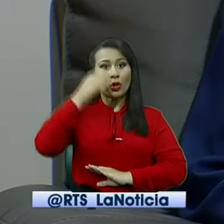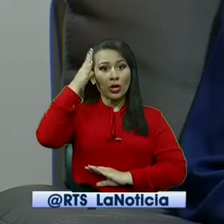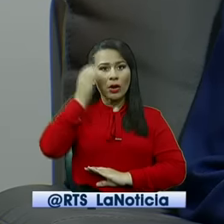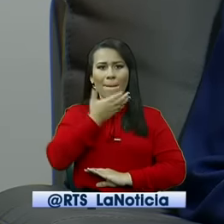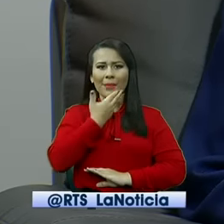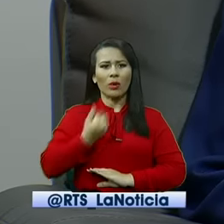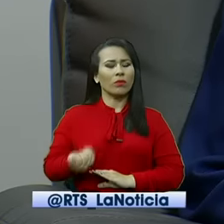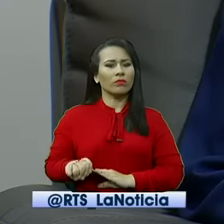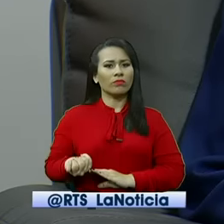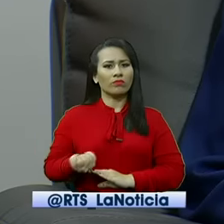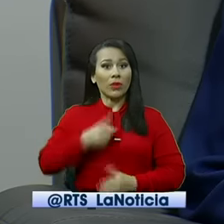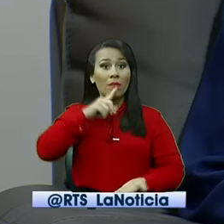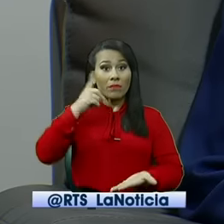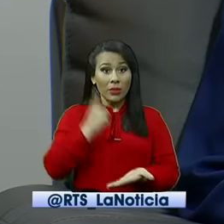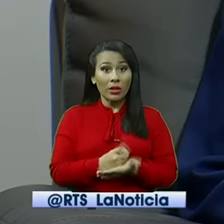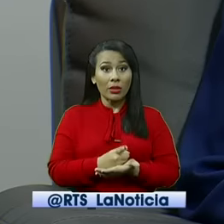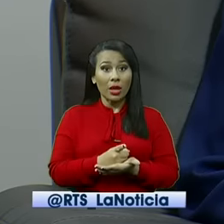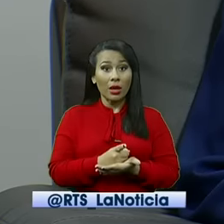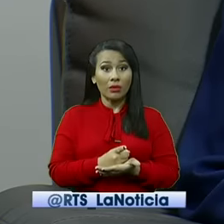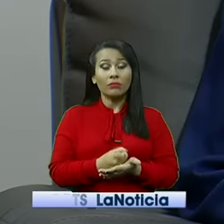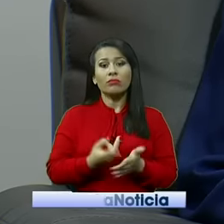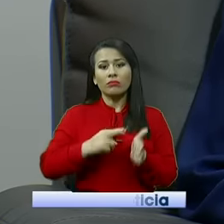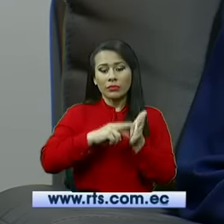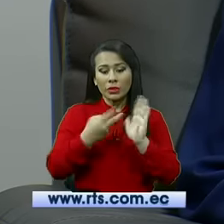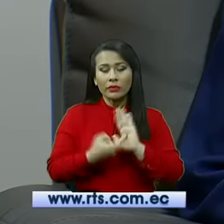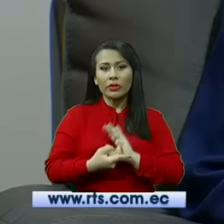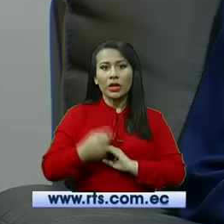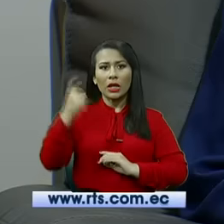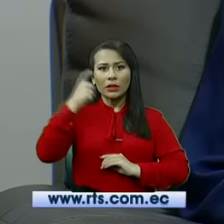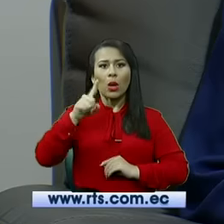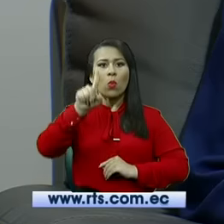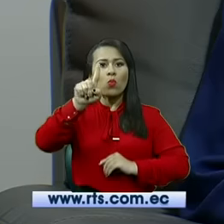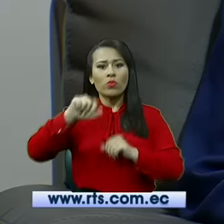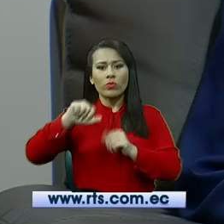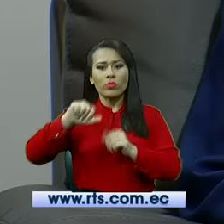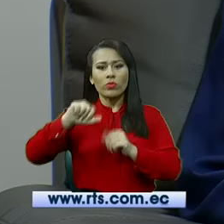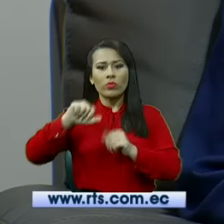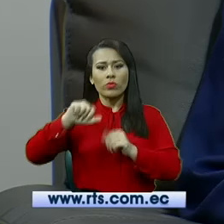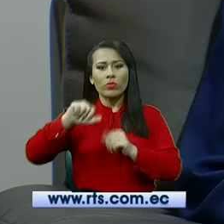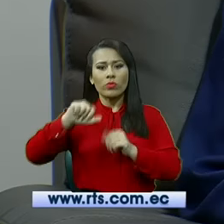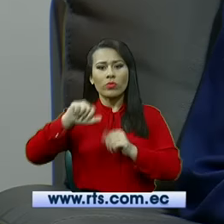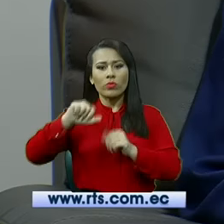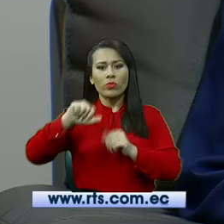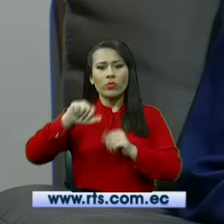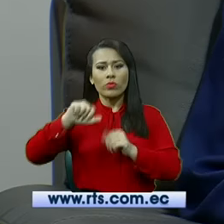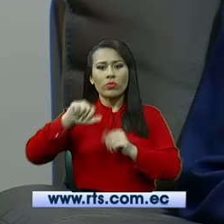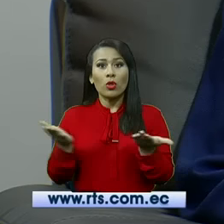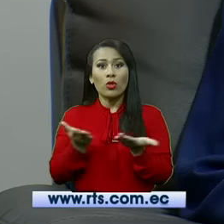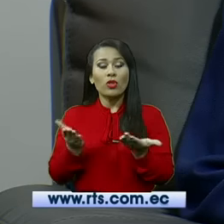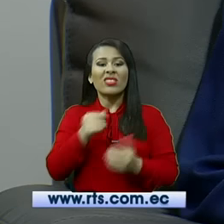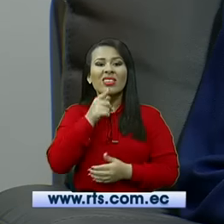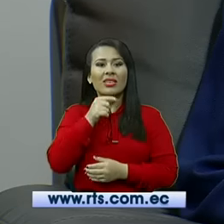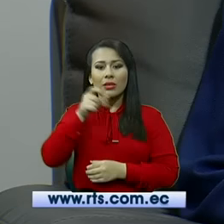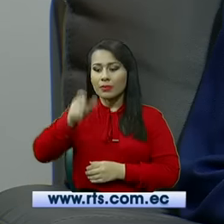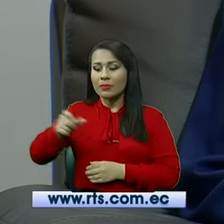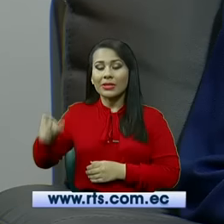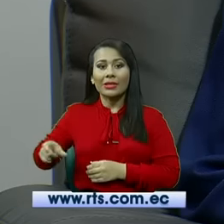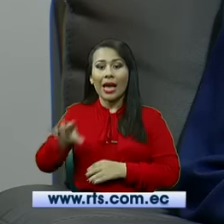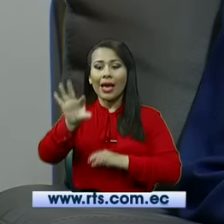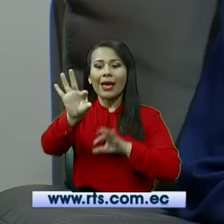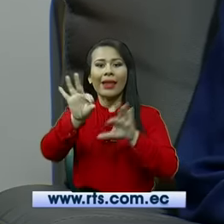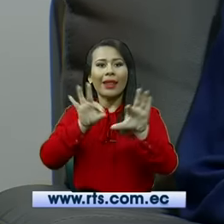legitimidad el hecho de que haya una asamblea Constituyente Ho cuyos miembros sean